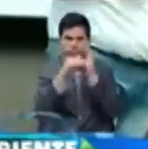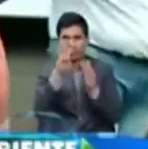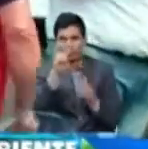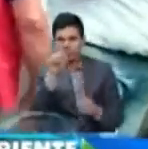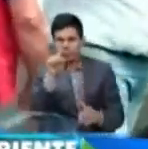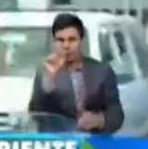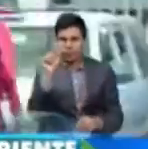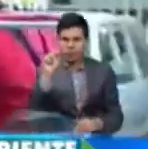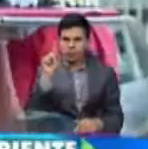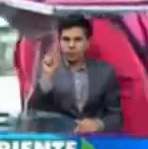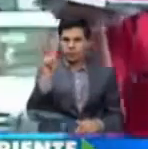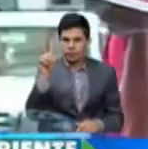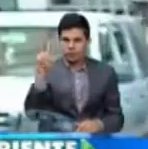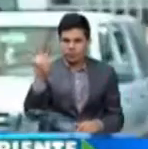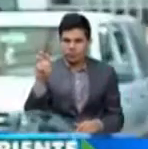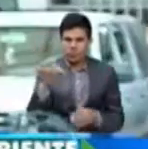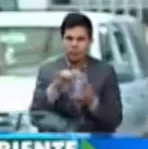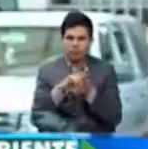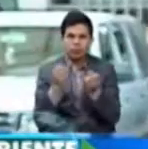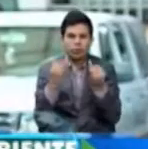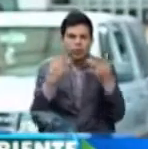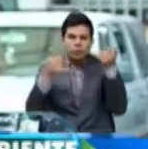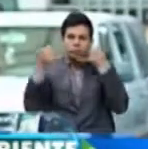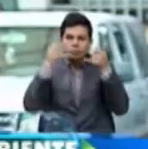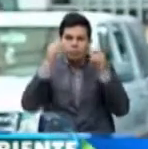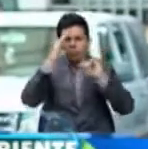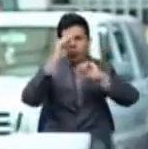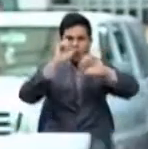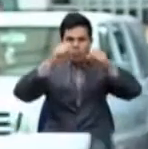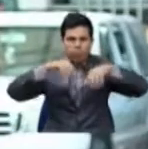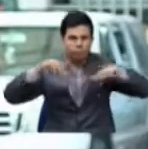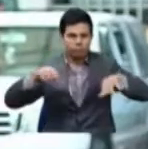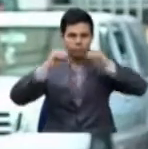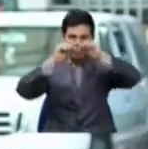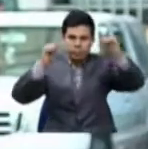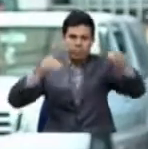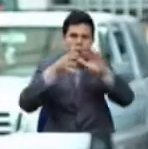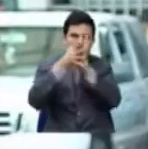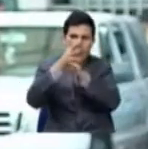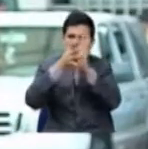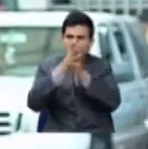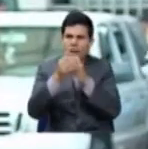018-091-1129. Son las 3 líneas con las que viene trabajando la policía para que los ciudadanos denuncien el tema de las